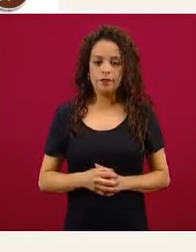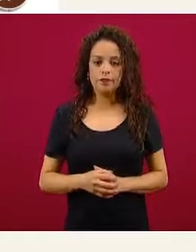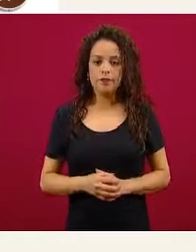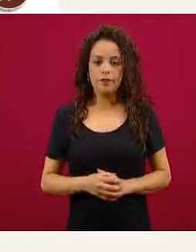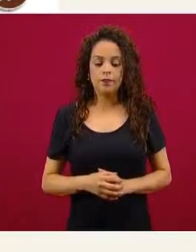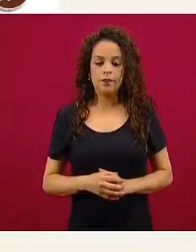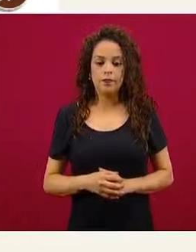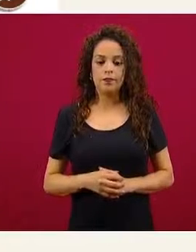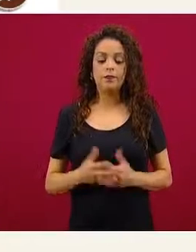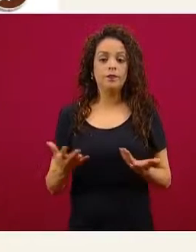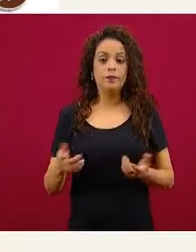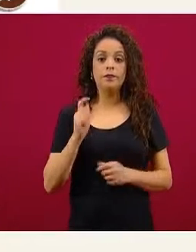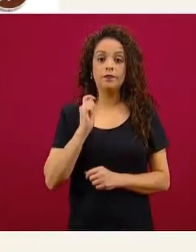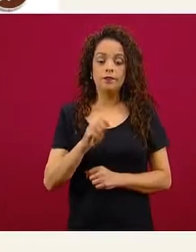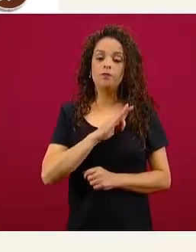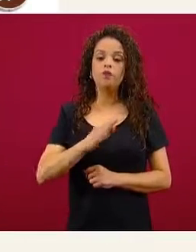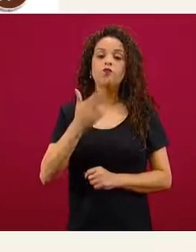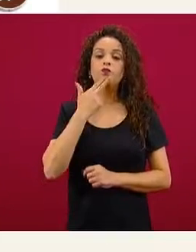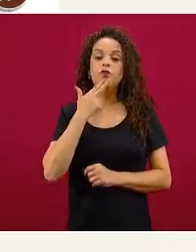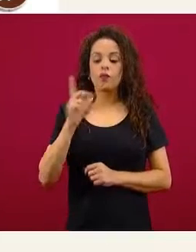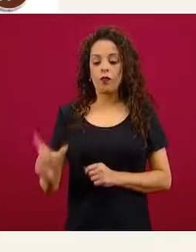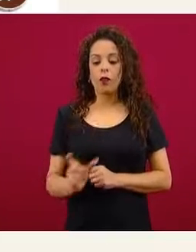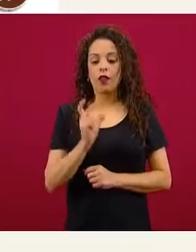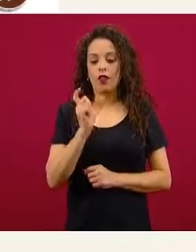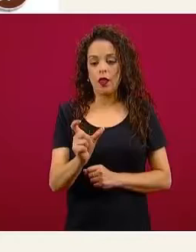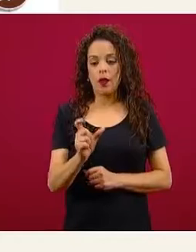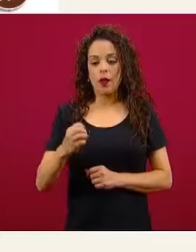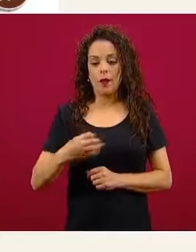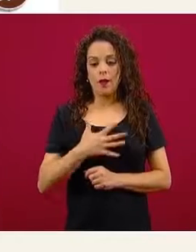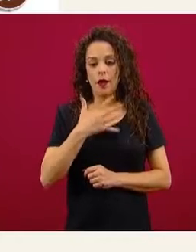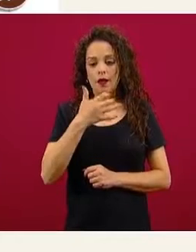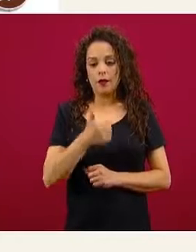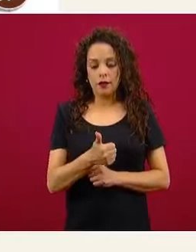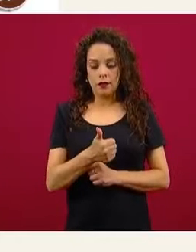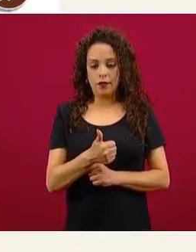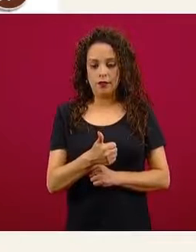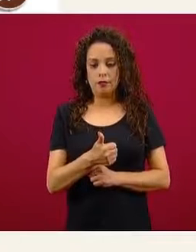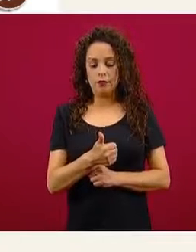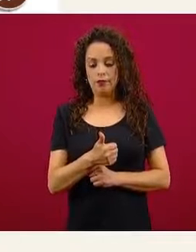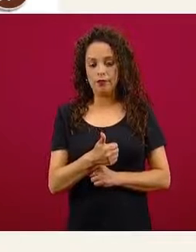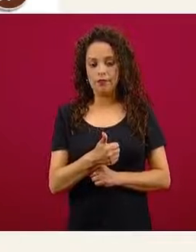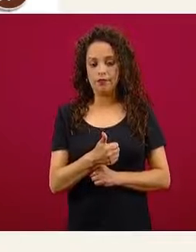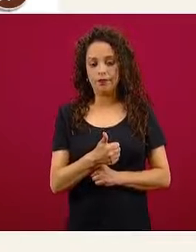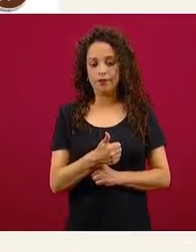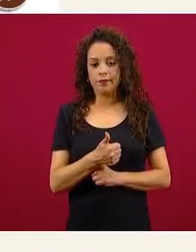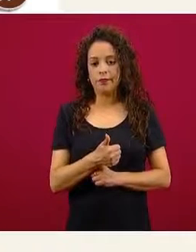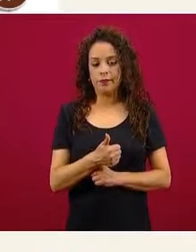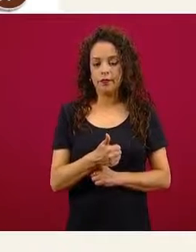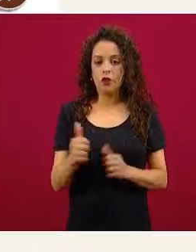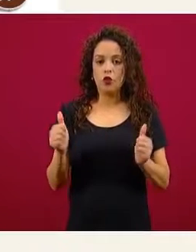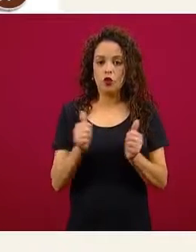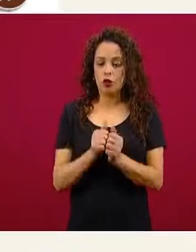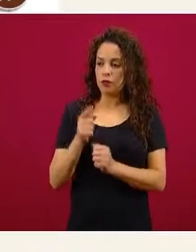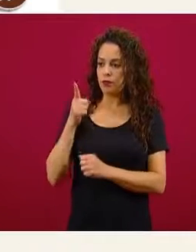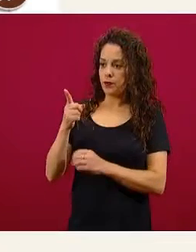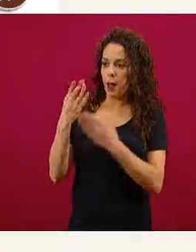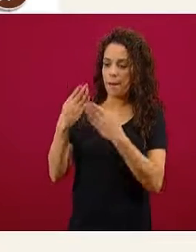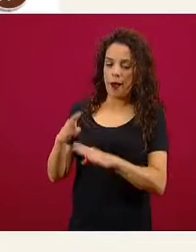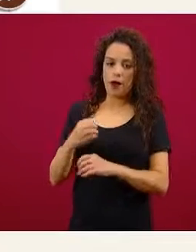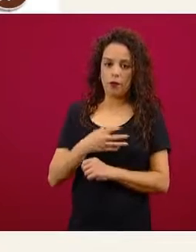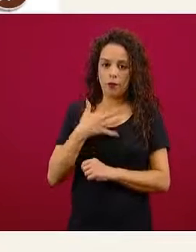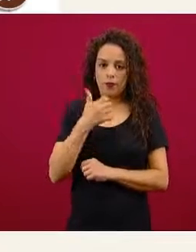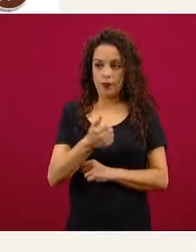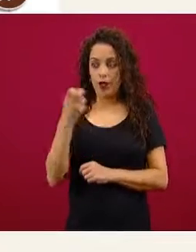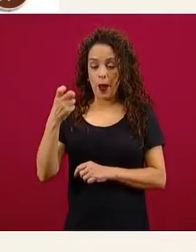accederían al uso de una tarjeta de bienestar, utilizando el tema del Banco de Bienestar, que es